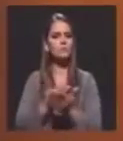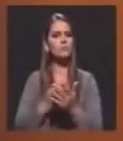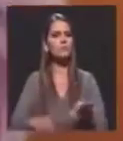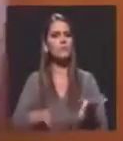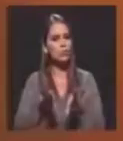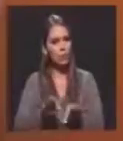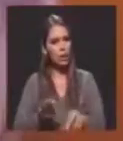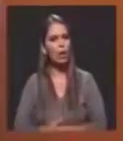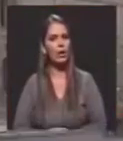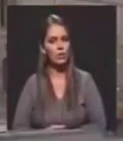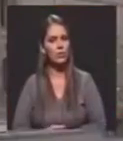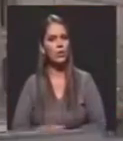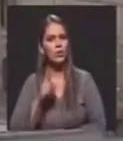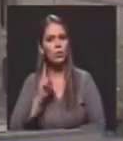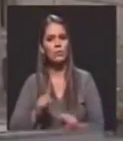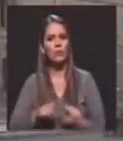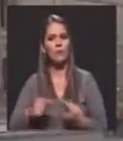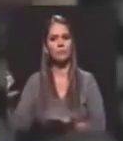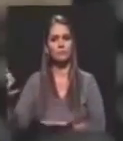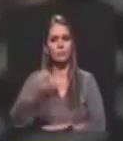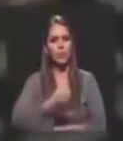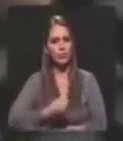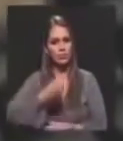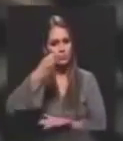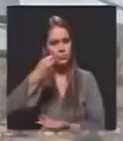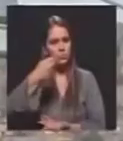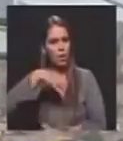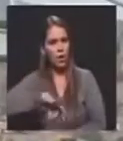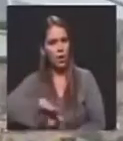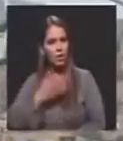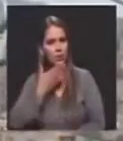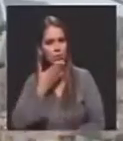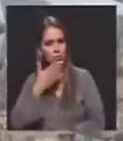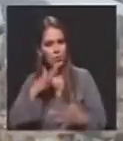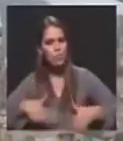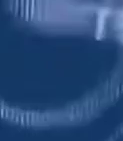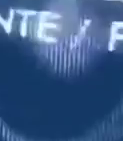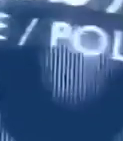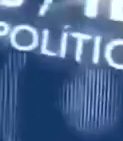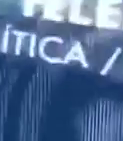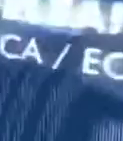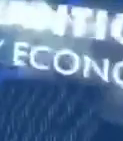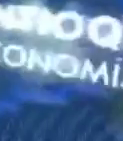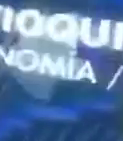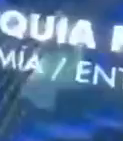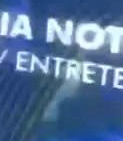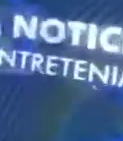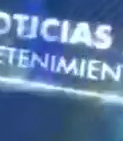departamento porque permite captar recursos de regalías de la nación que ingresarán a la región.